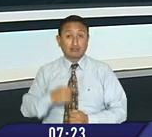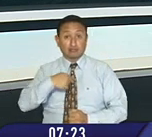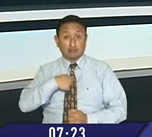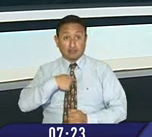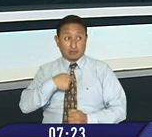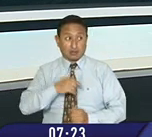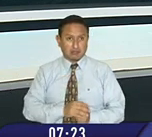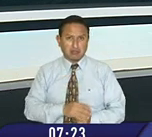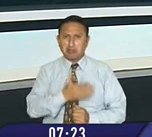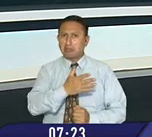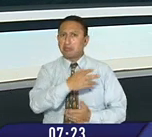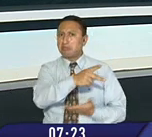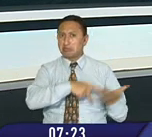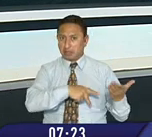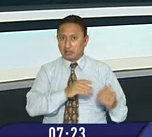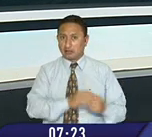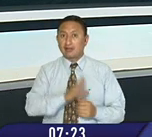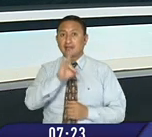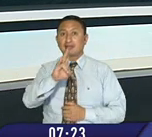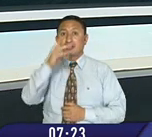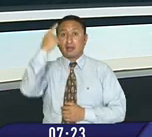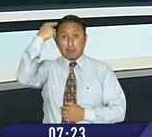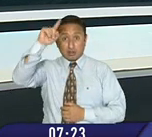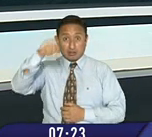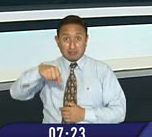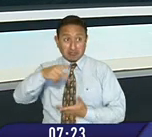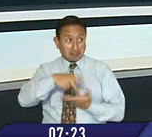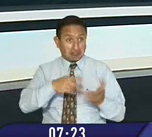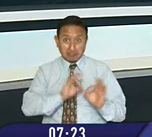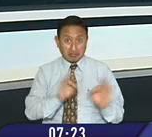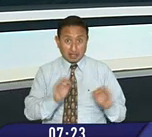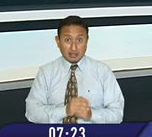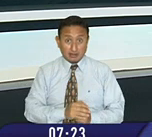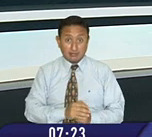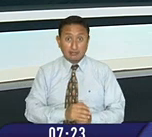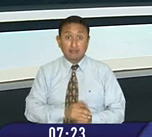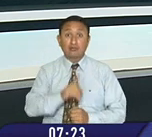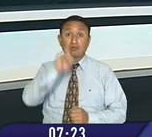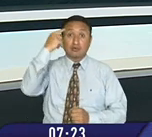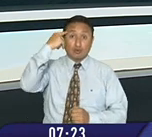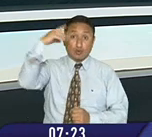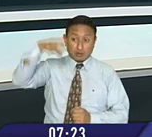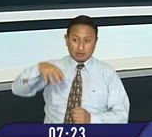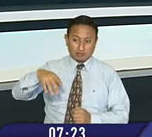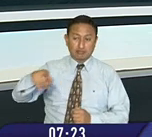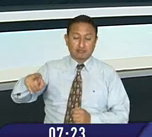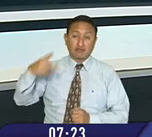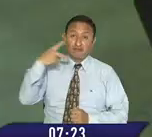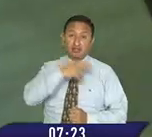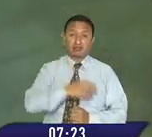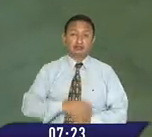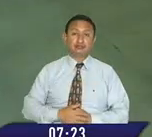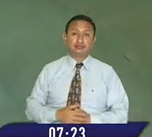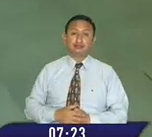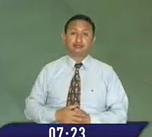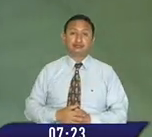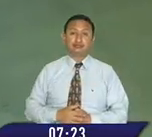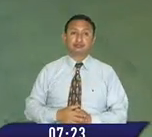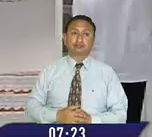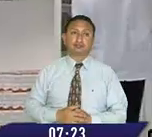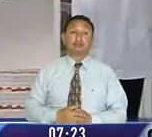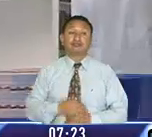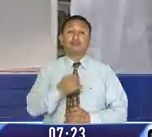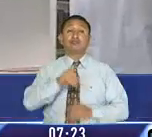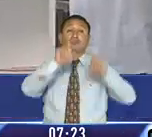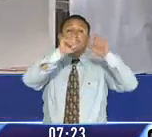deudando alrededor de 7 millones de dólares, la ha declarado proveedora incumplida. Una de las empresas dedicada